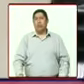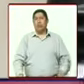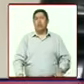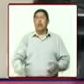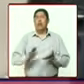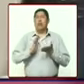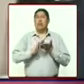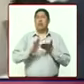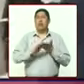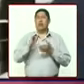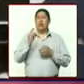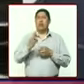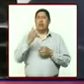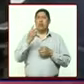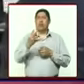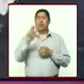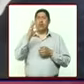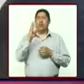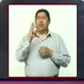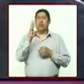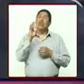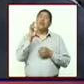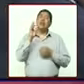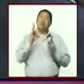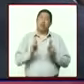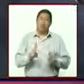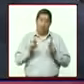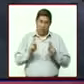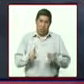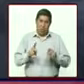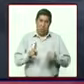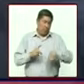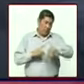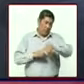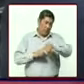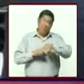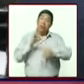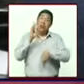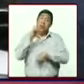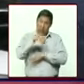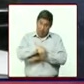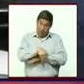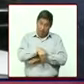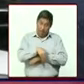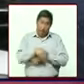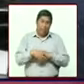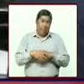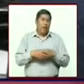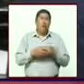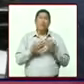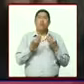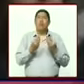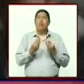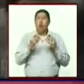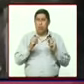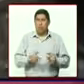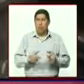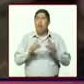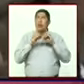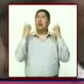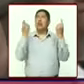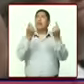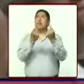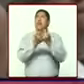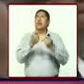Permítame contarlos, 2, 4, 6, 7 personas, 7 de la noche y se puede calificar de baja la afluencia de personas. El Departamento